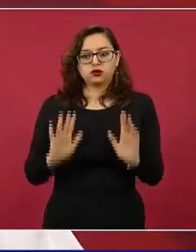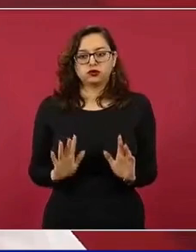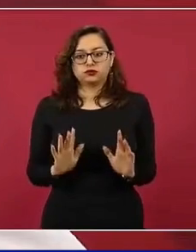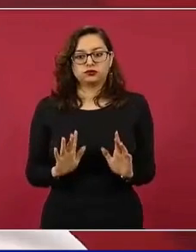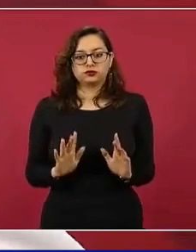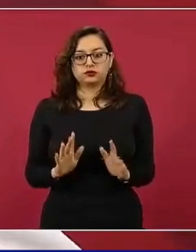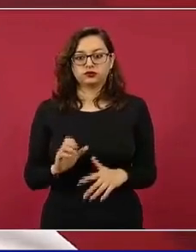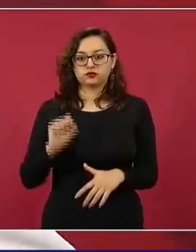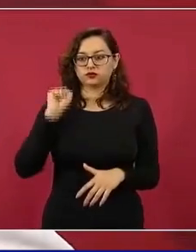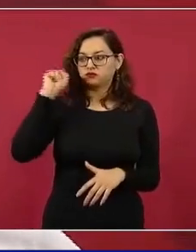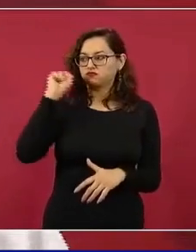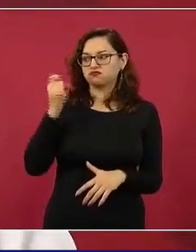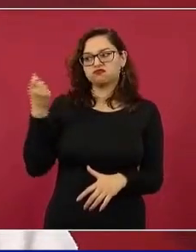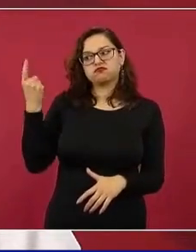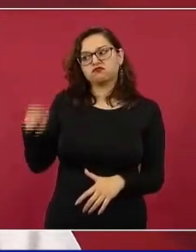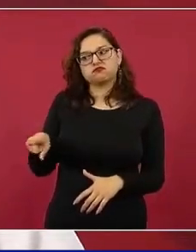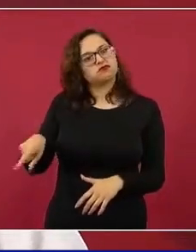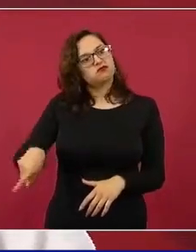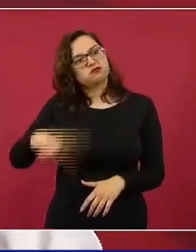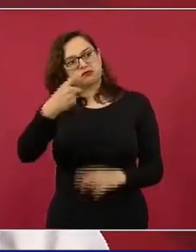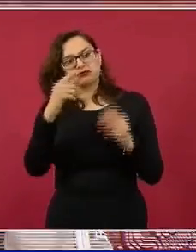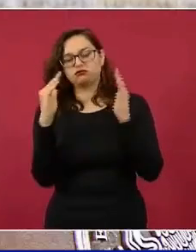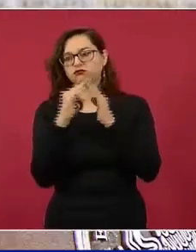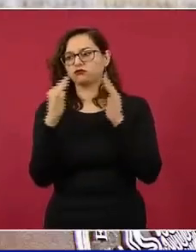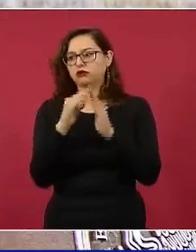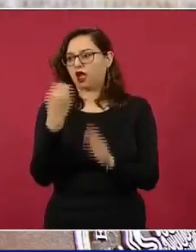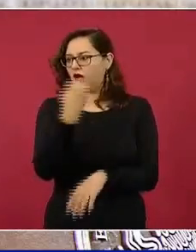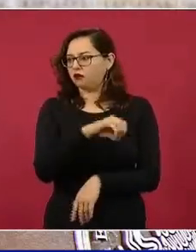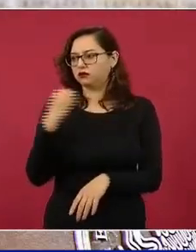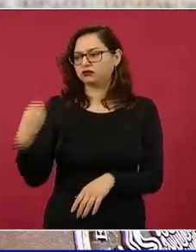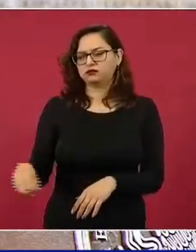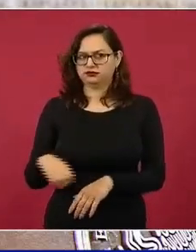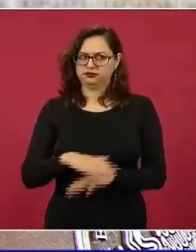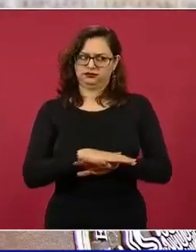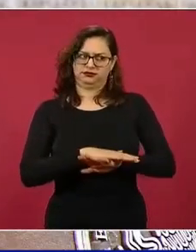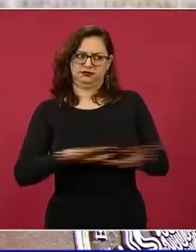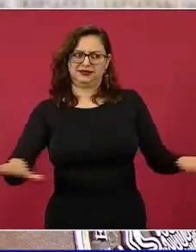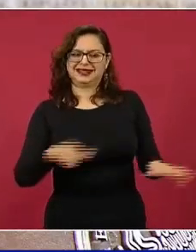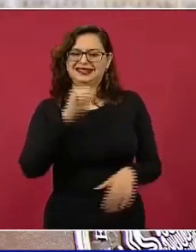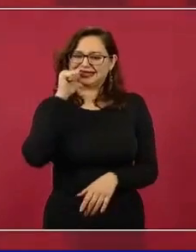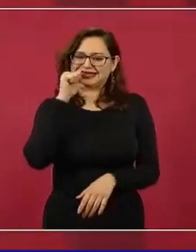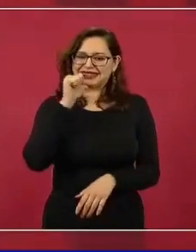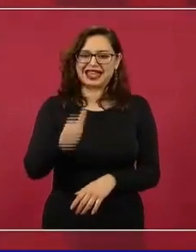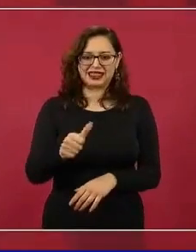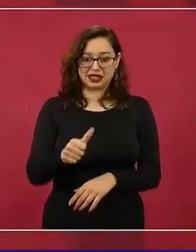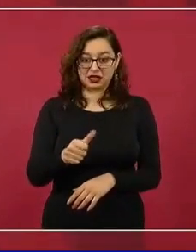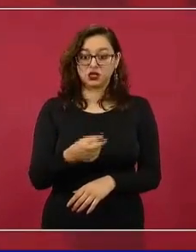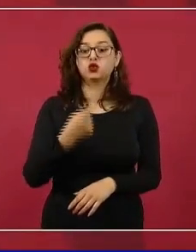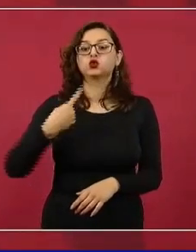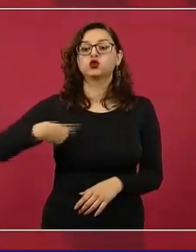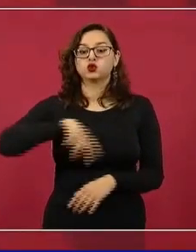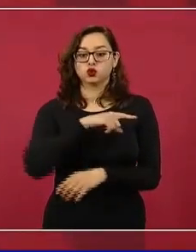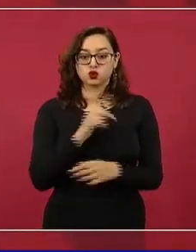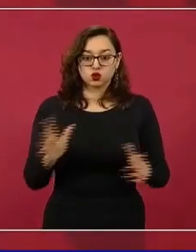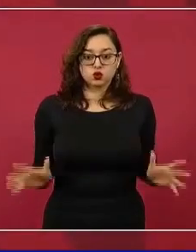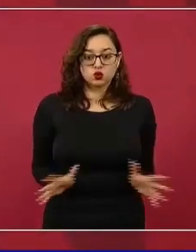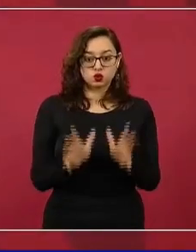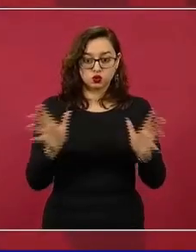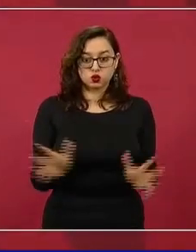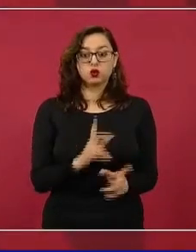Que nadie les imponga dónde vivir. Compañeras y compañeros, fomentaremos el deporte en